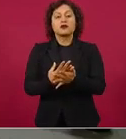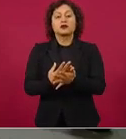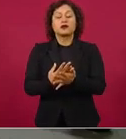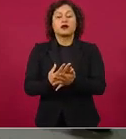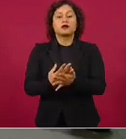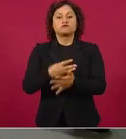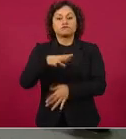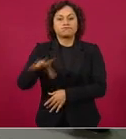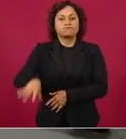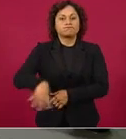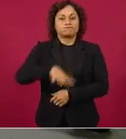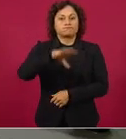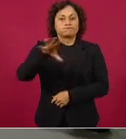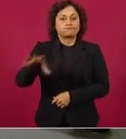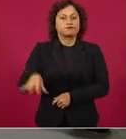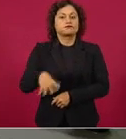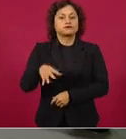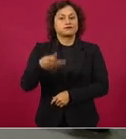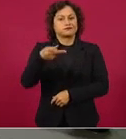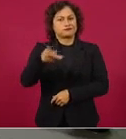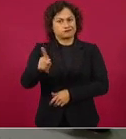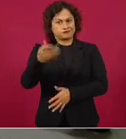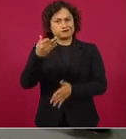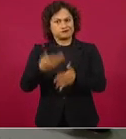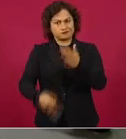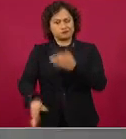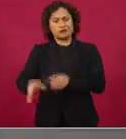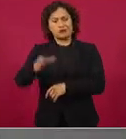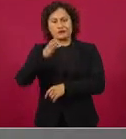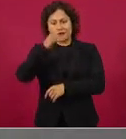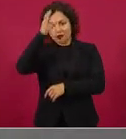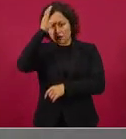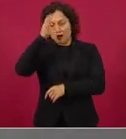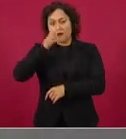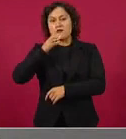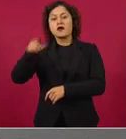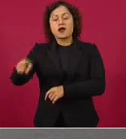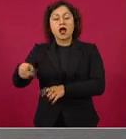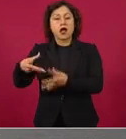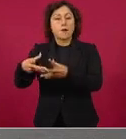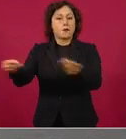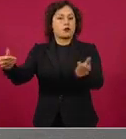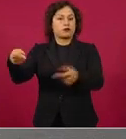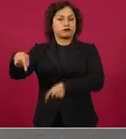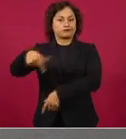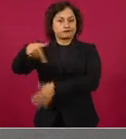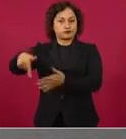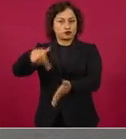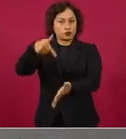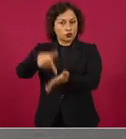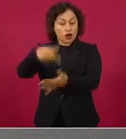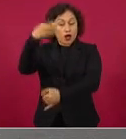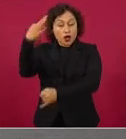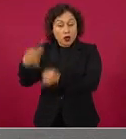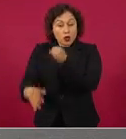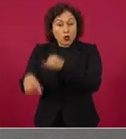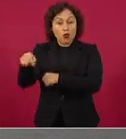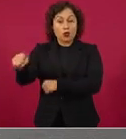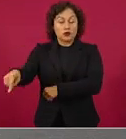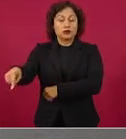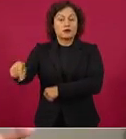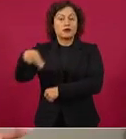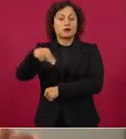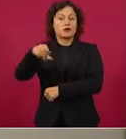buscándolo. Cuando está involucrado Coahuila, que es de donde él desaparece, y la última ubicación está en Nuevo